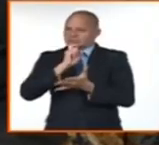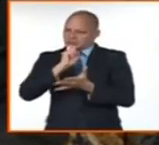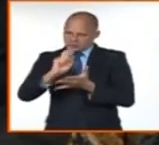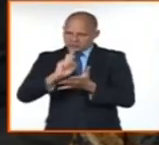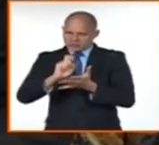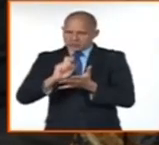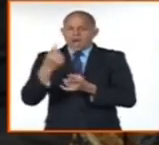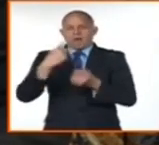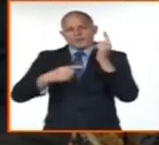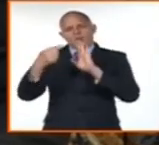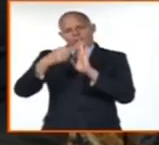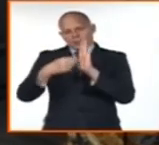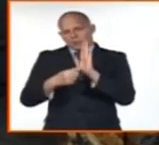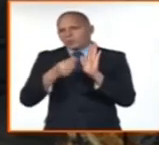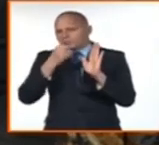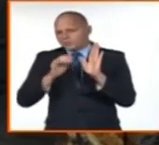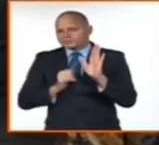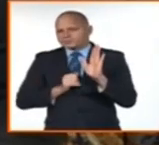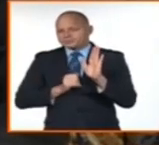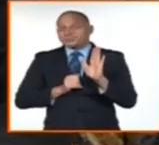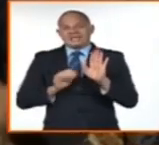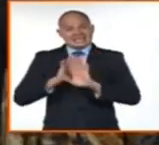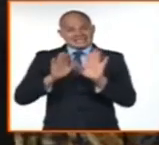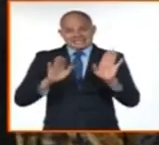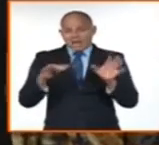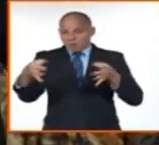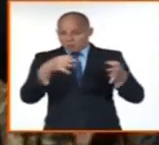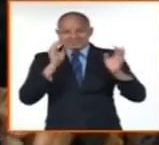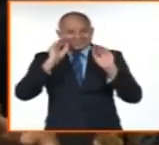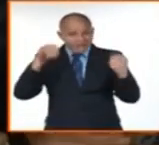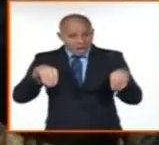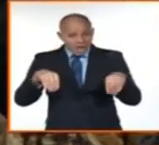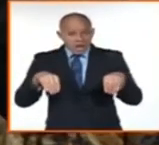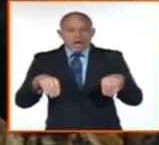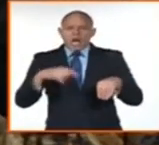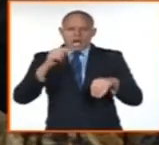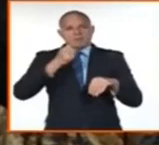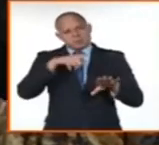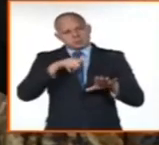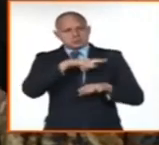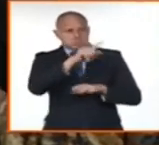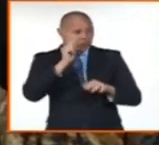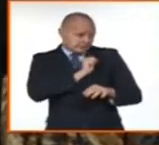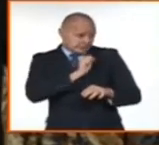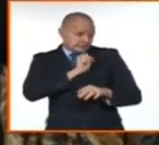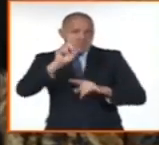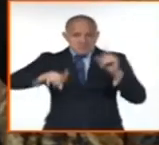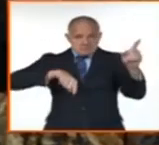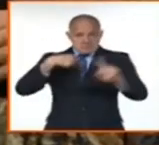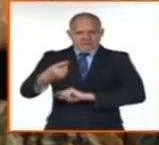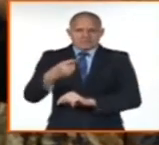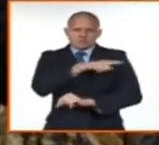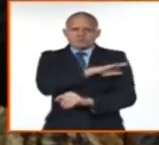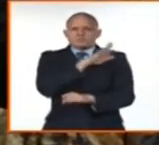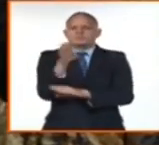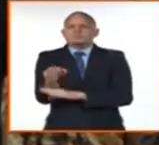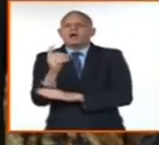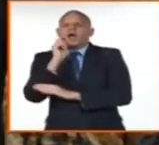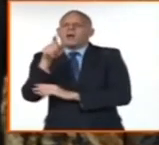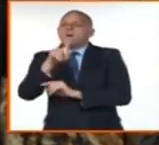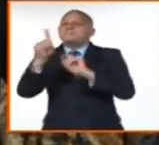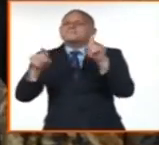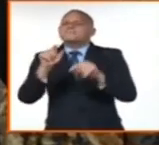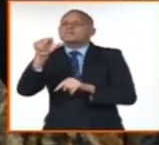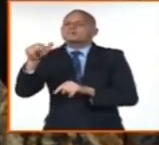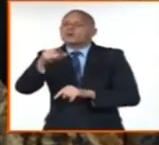sabe cuál es el presupuesto que tiene el municipio o no para atender las cosas del barrio y qué van a priorizar. Y entonces ahí la gente participa. ¿Y qué le estamos pidiendo? El